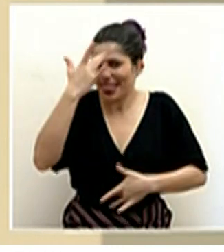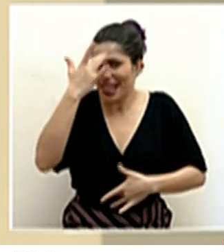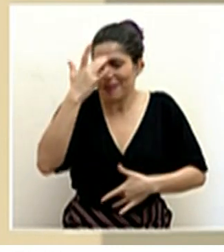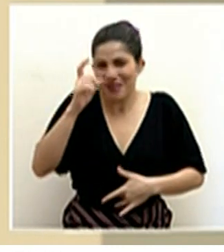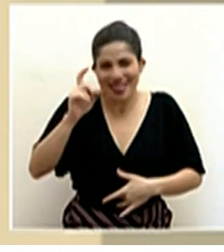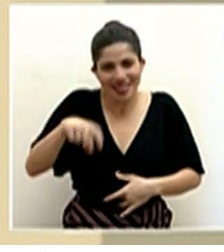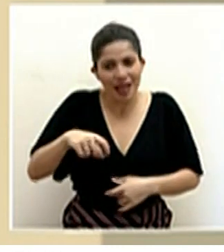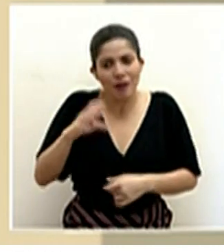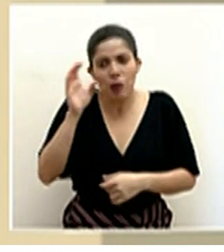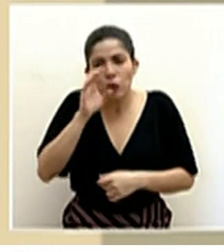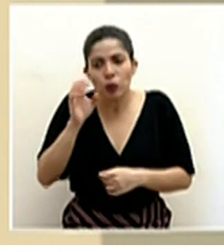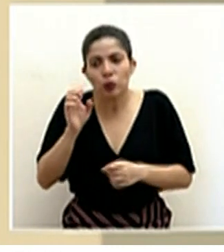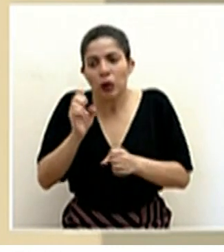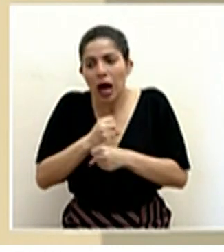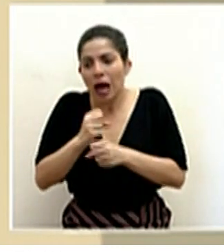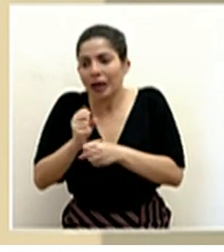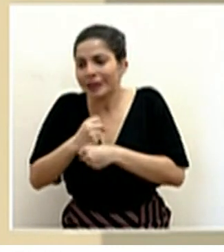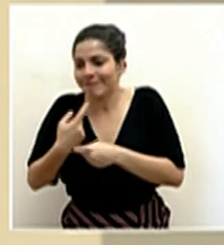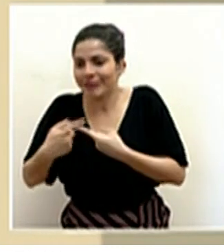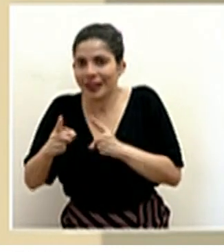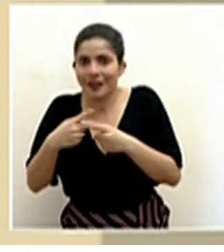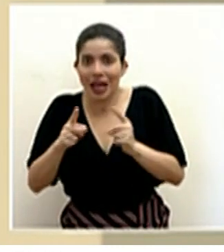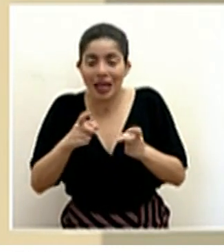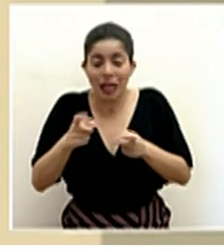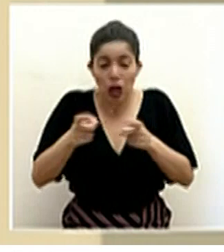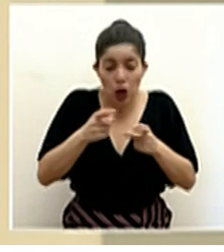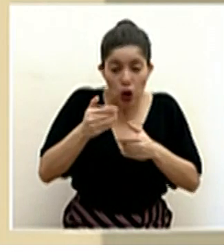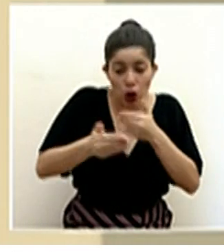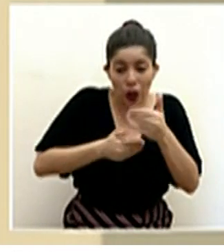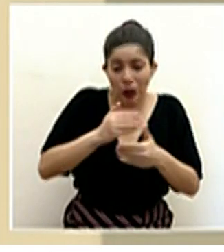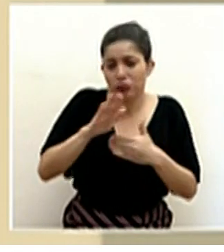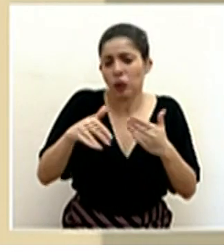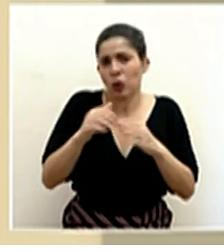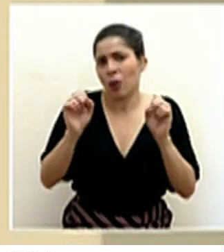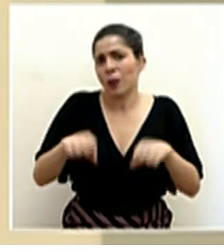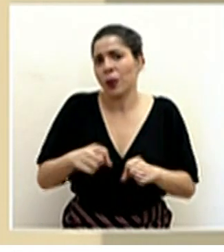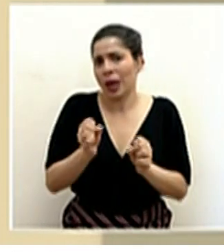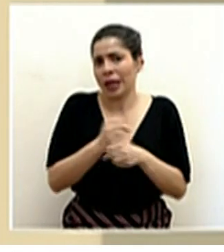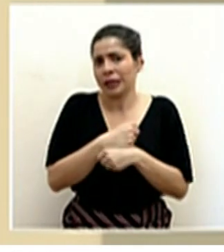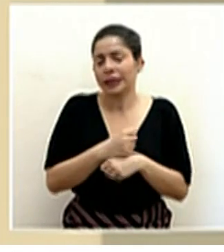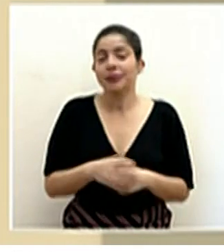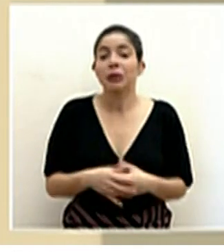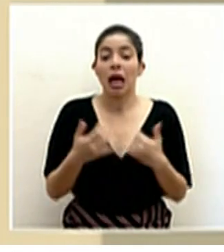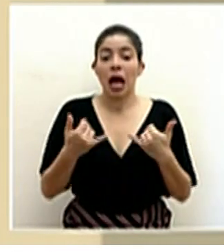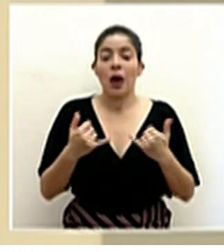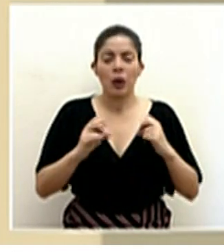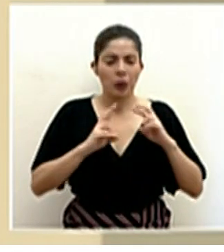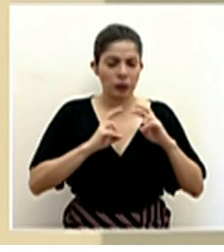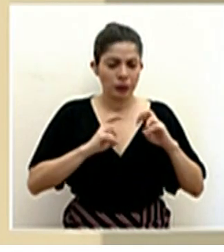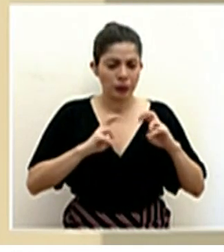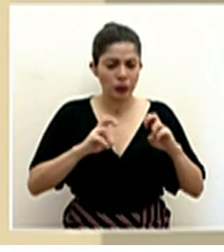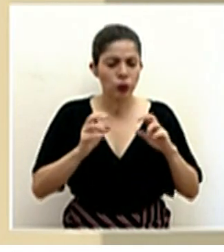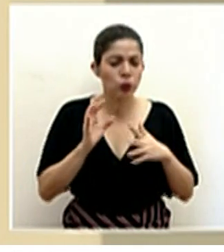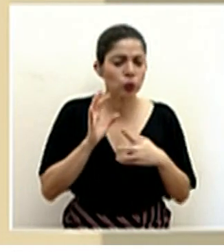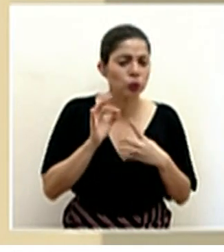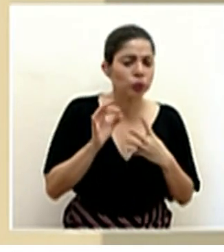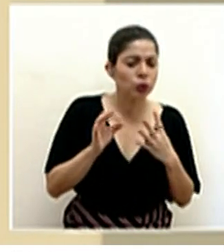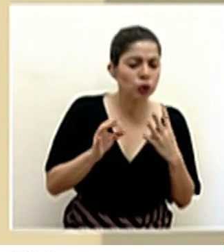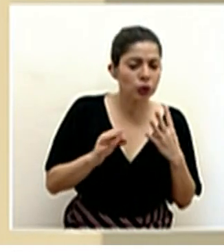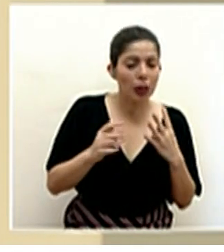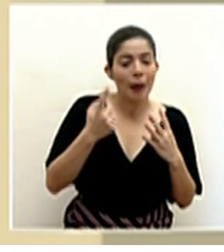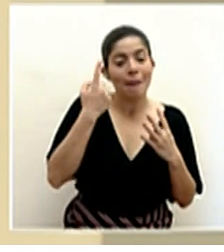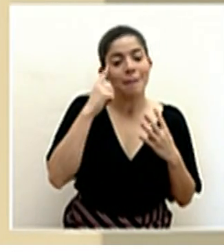que hacer cosas diferentes, y en logística todo es posible, y entonces estamos analizando todas las opciones posibles para